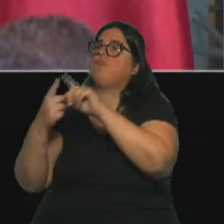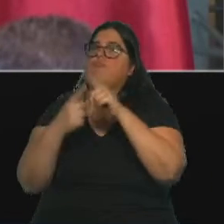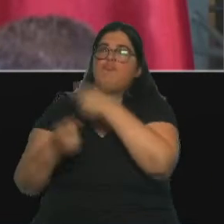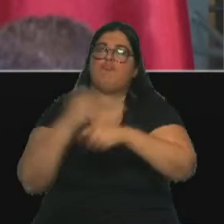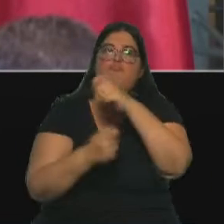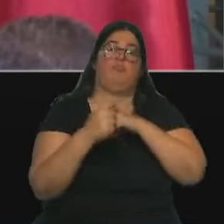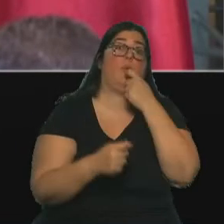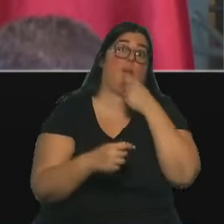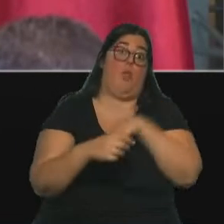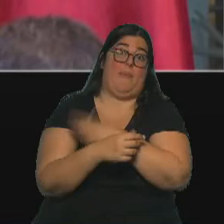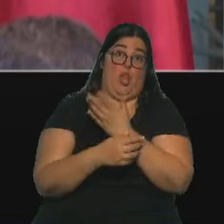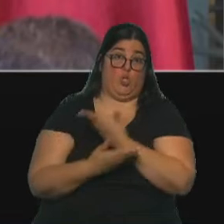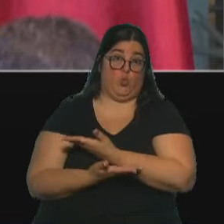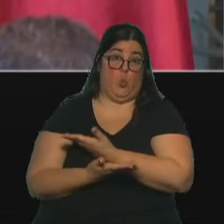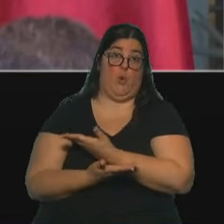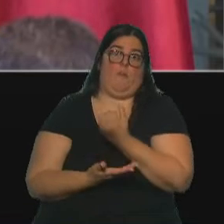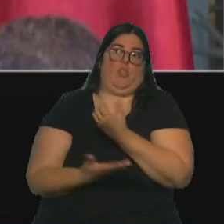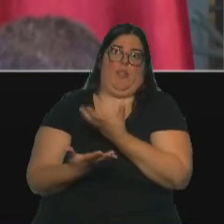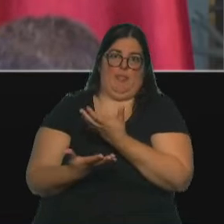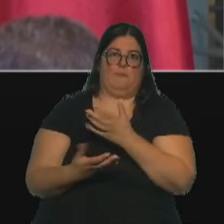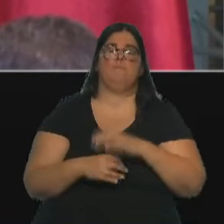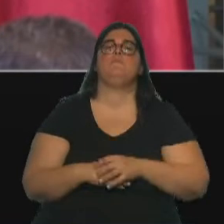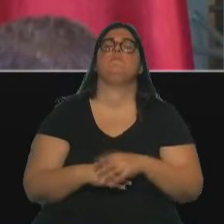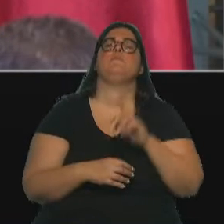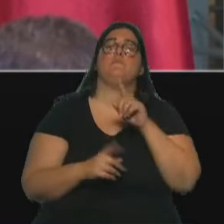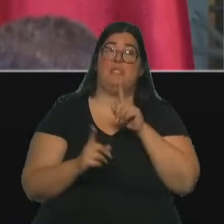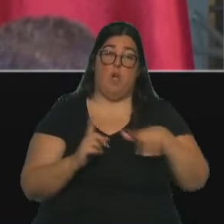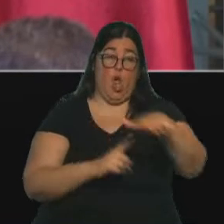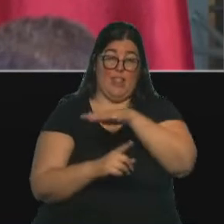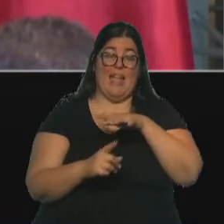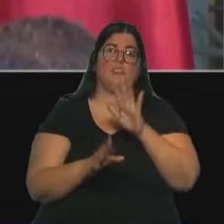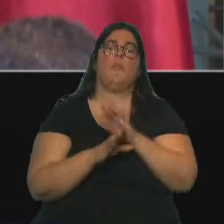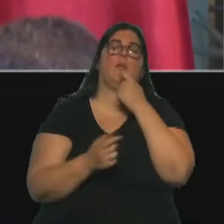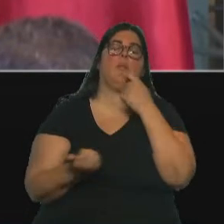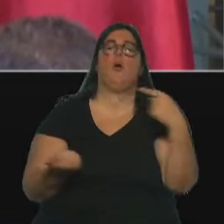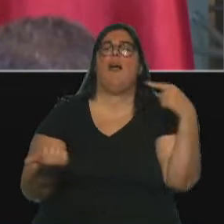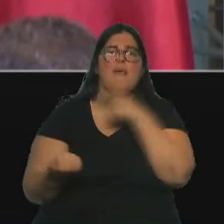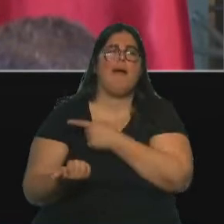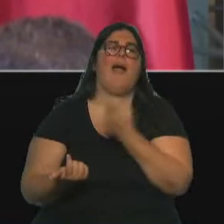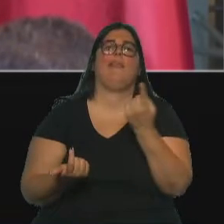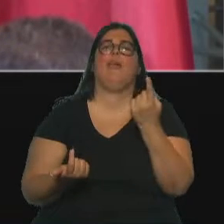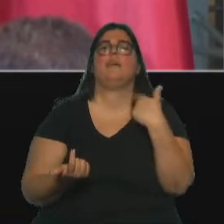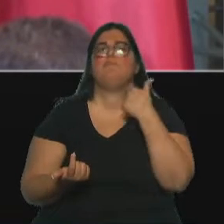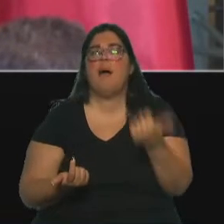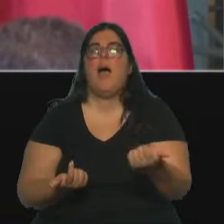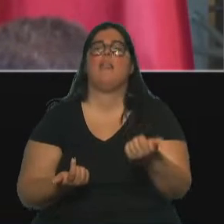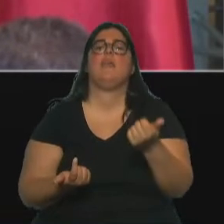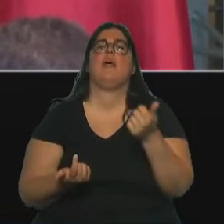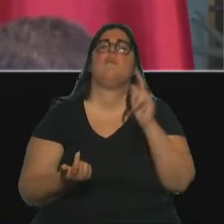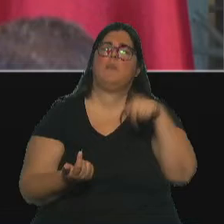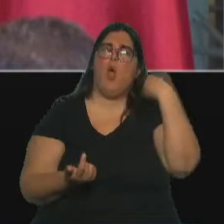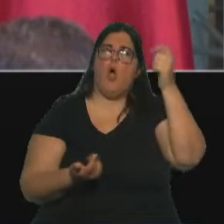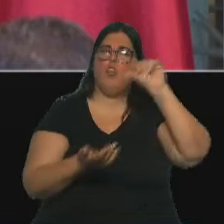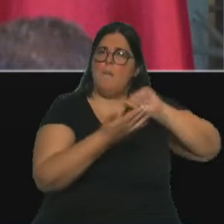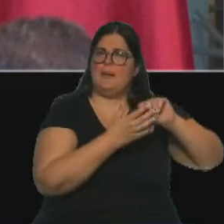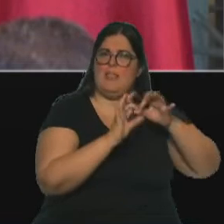Mercosur sería un mercado importante. En ese mismo contexto, países como Alemania, como España, pero también otros miembros